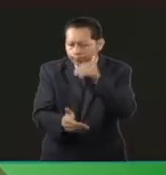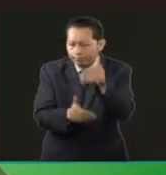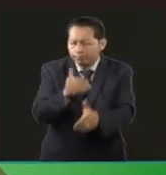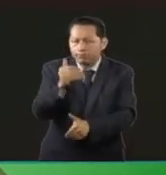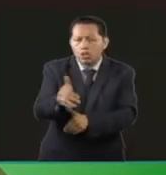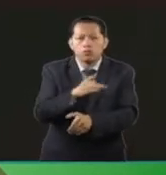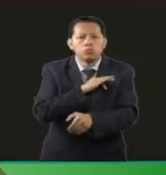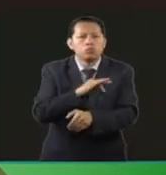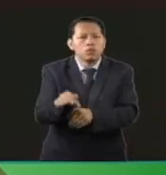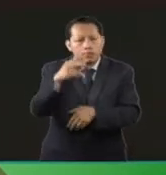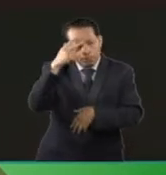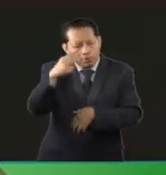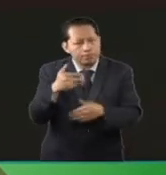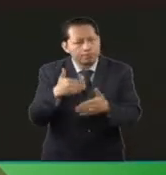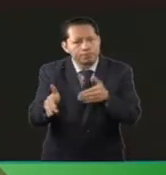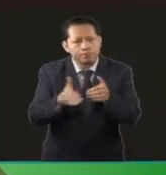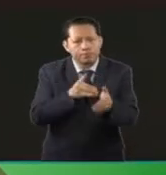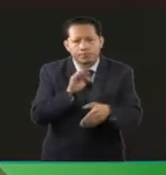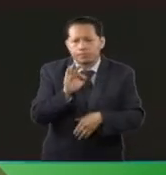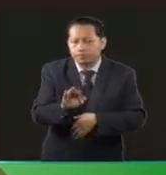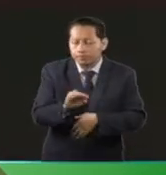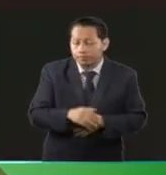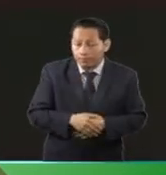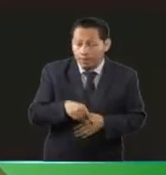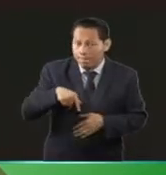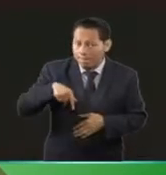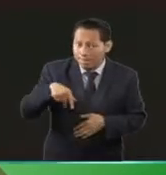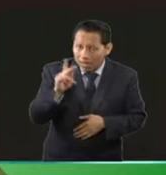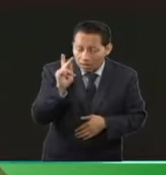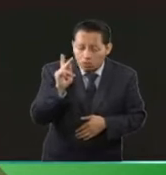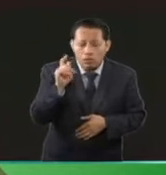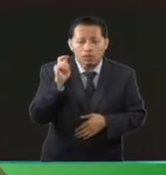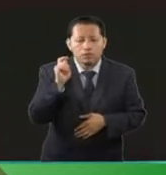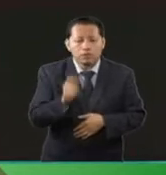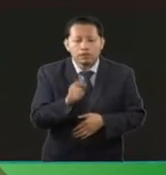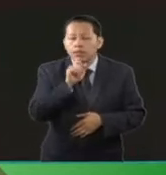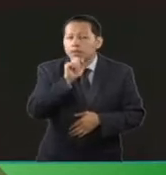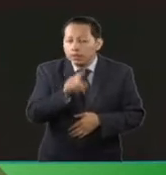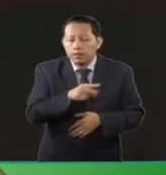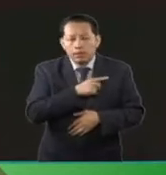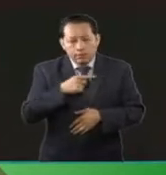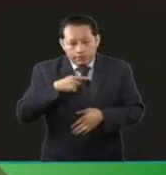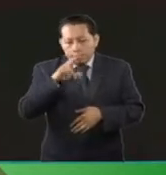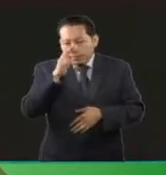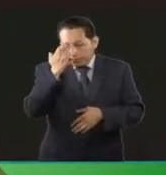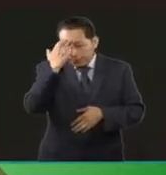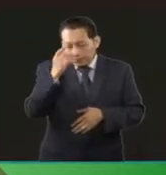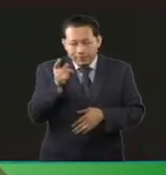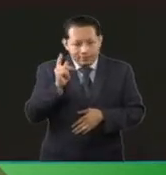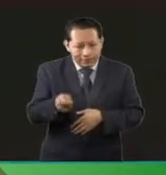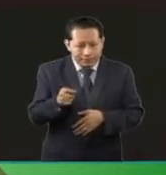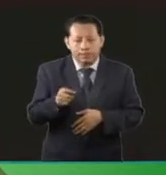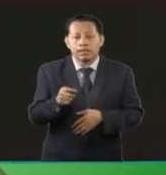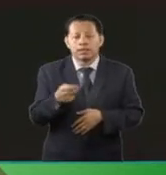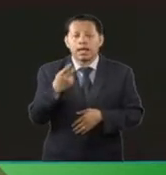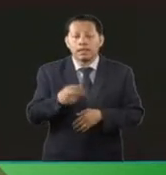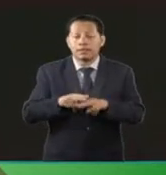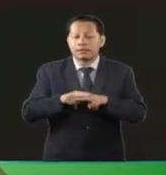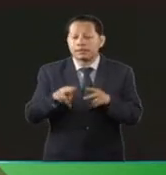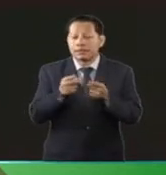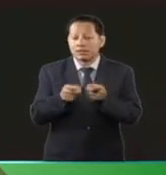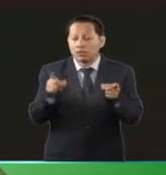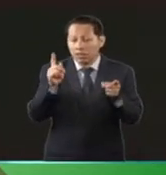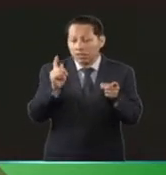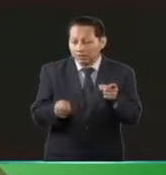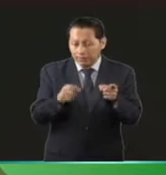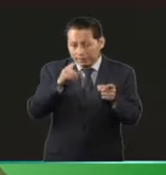modernización de México sin embargo también tamb debemos reconocer que este desarrollo ferroviario no estuvo